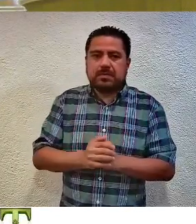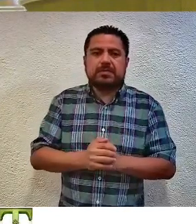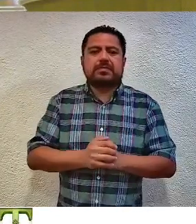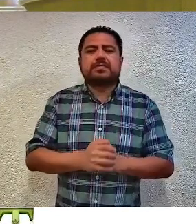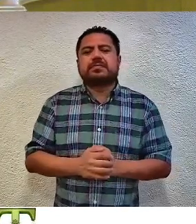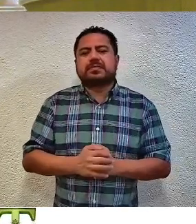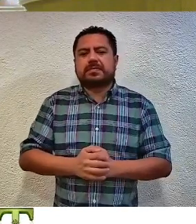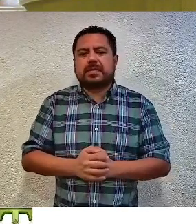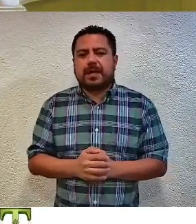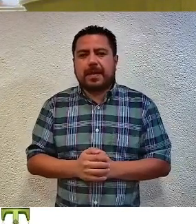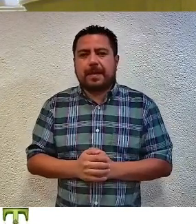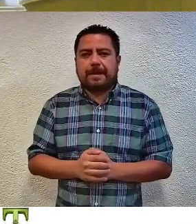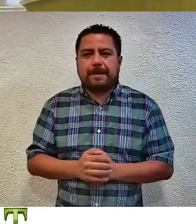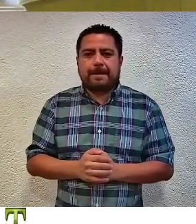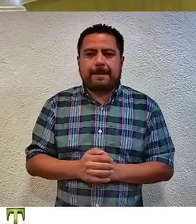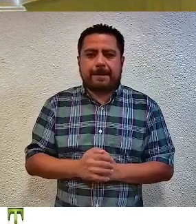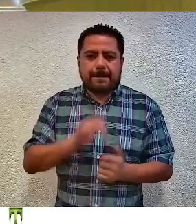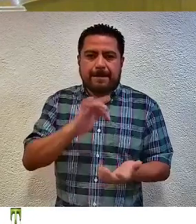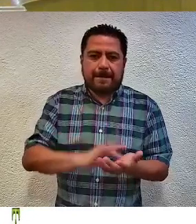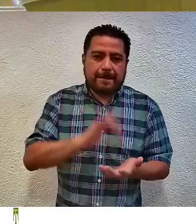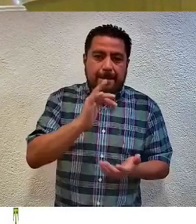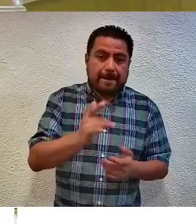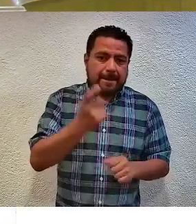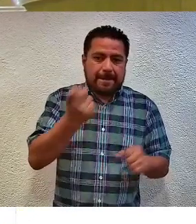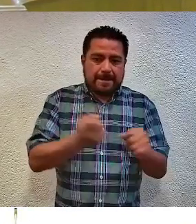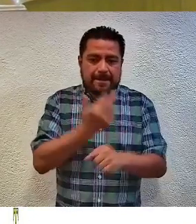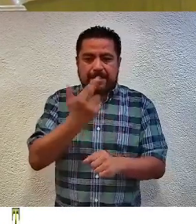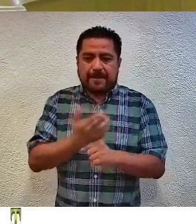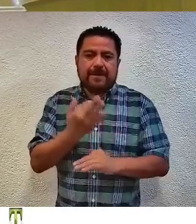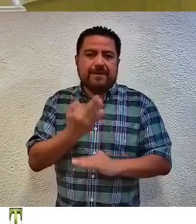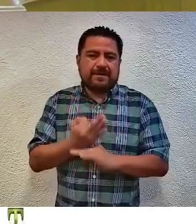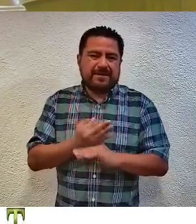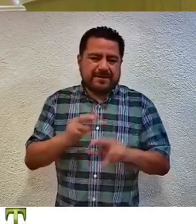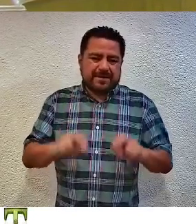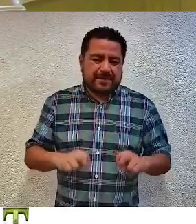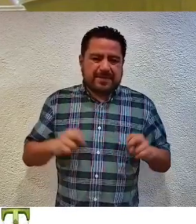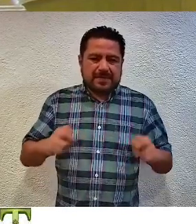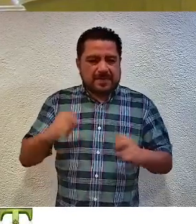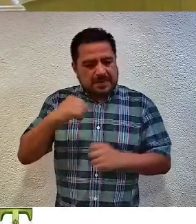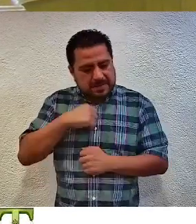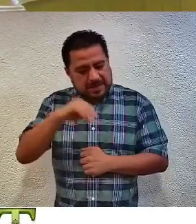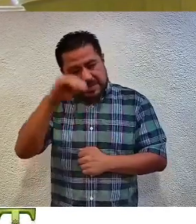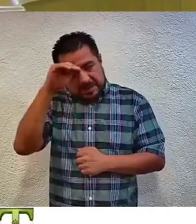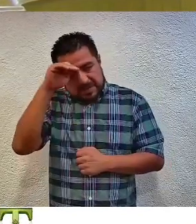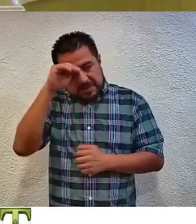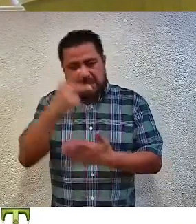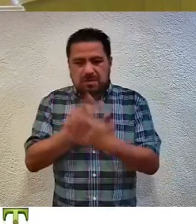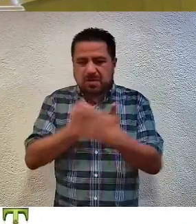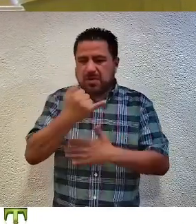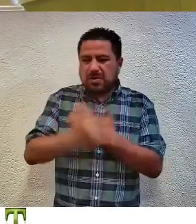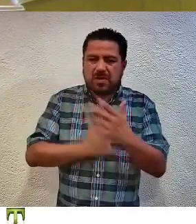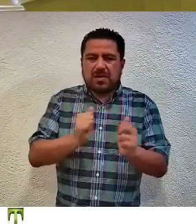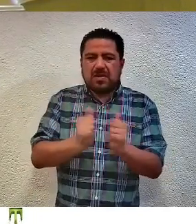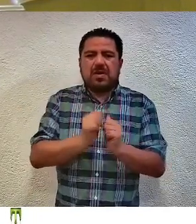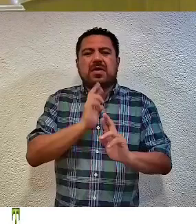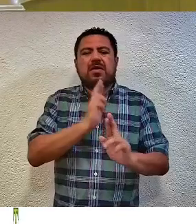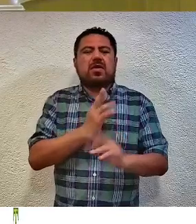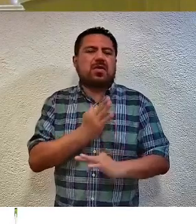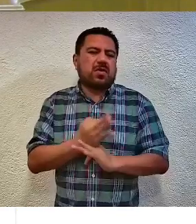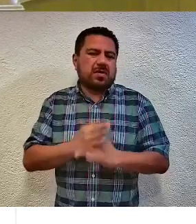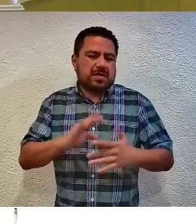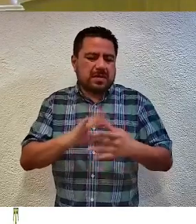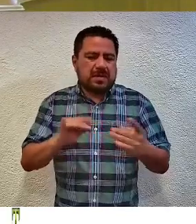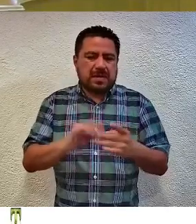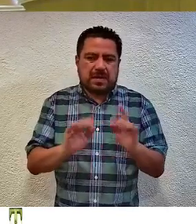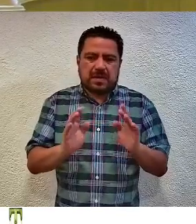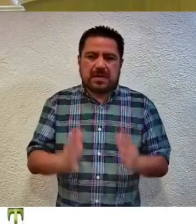Magistradas, magistrado. Gracias, secretario. Magistradas, magistrado. Está en nuestra consideración el proyecto de resolución del que se ha dado cuenta.